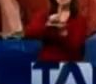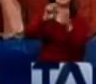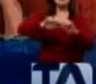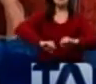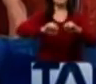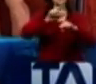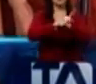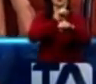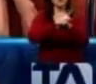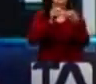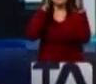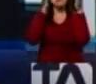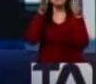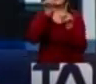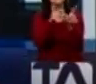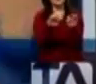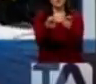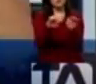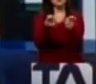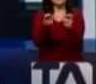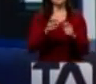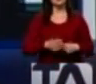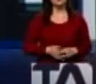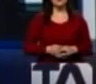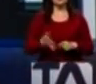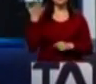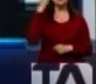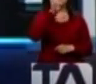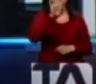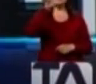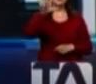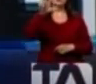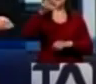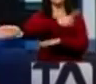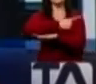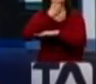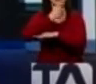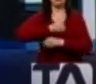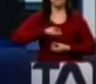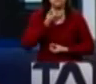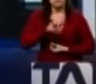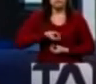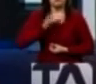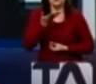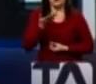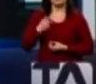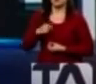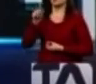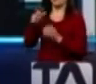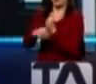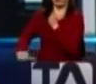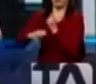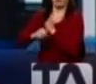unos controles muy exhaustivos. Y aún así, hace 43 días... por 2 vómitos, 3 vómitos y una diarrea por una